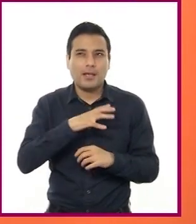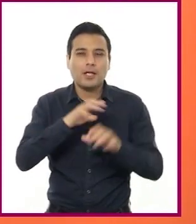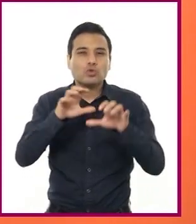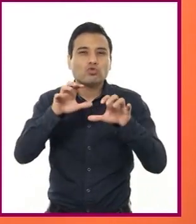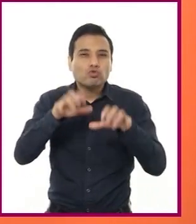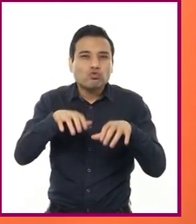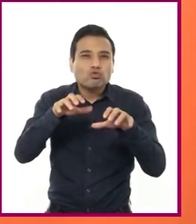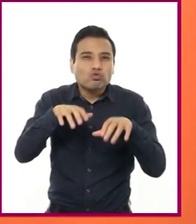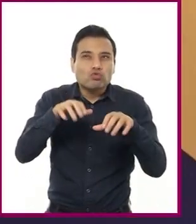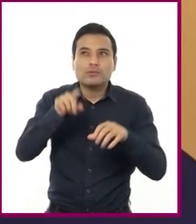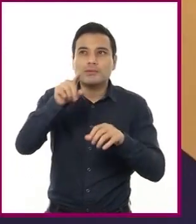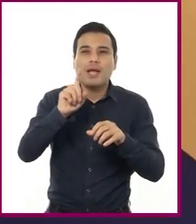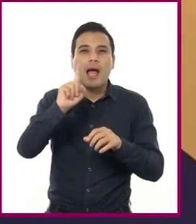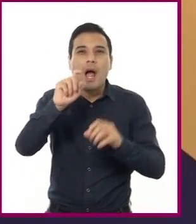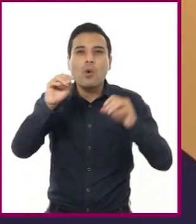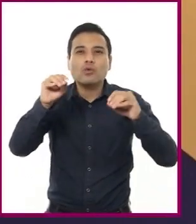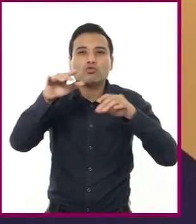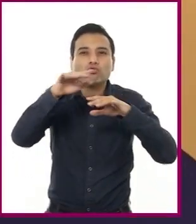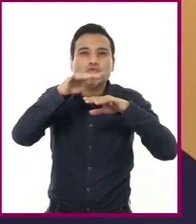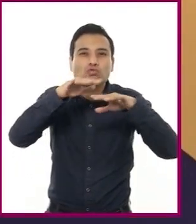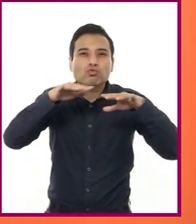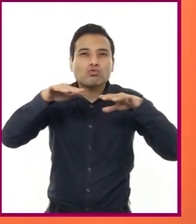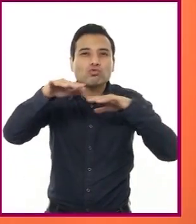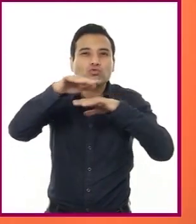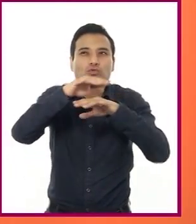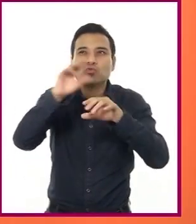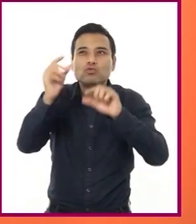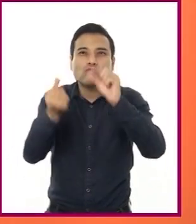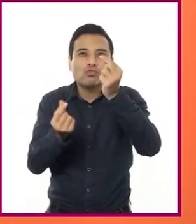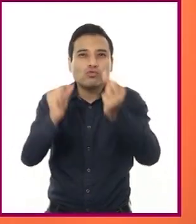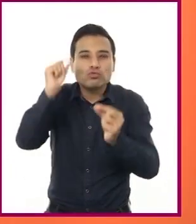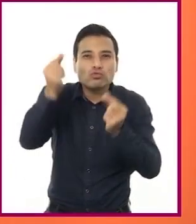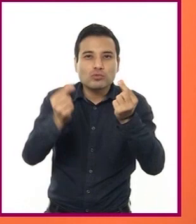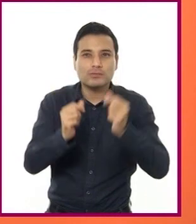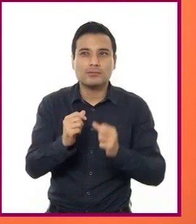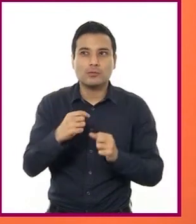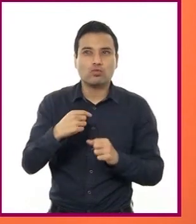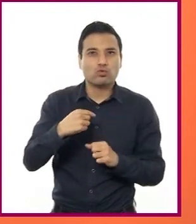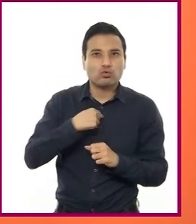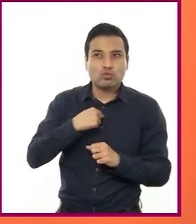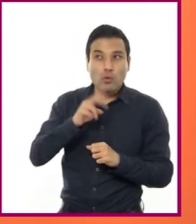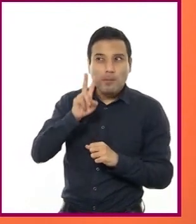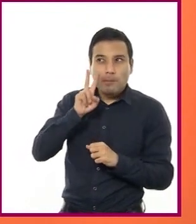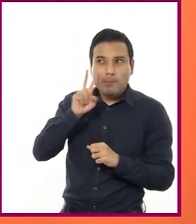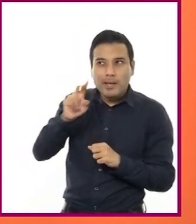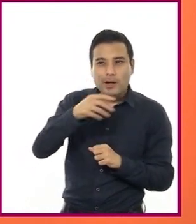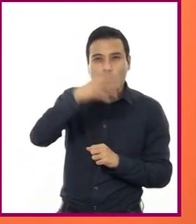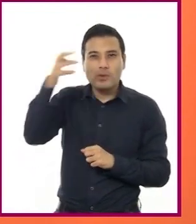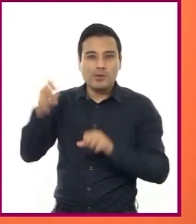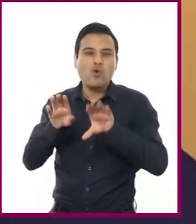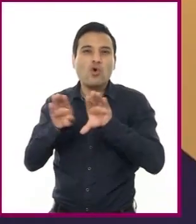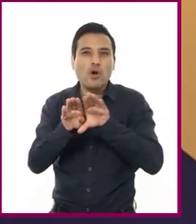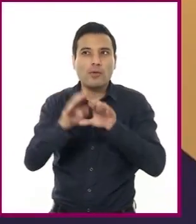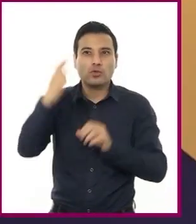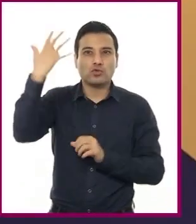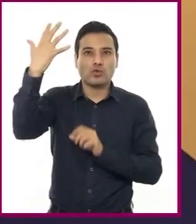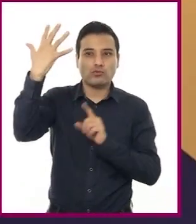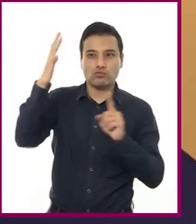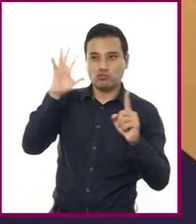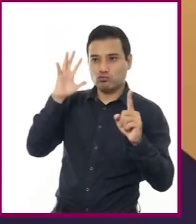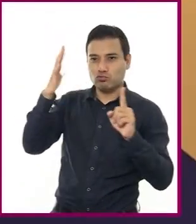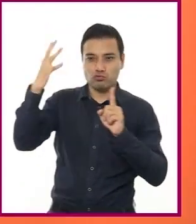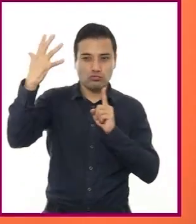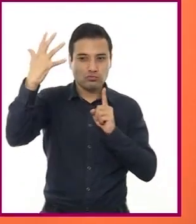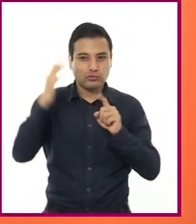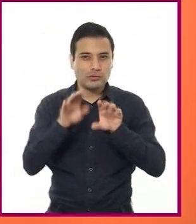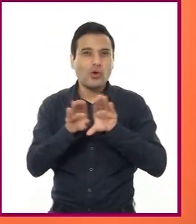flotando en la atmósfera. ¿Qué posición debes tener con respecto al sol para que puedas ver el arco iris? ¿Estar